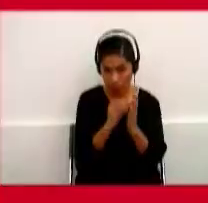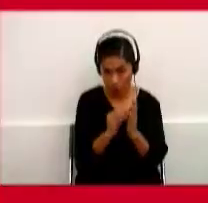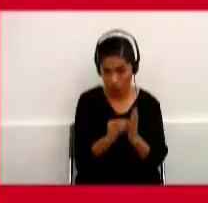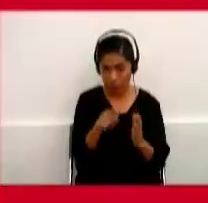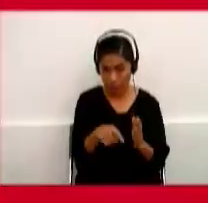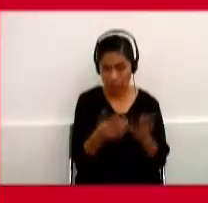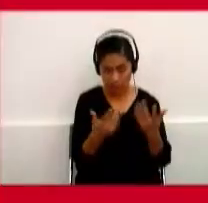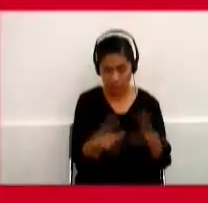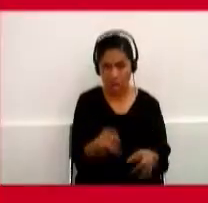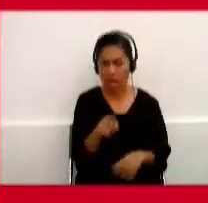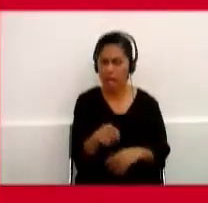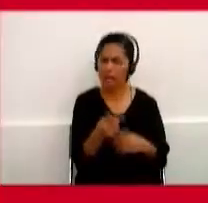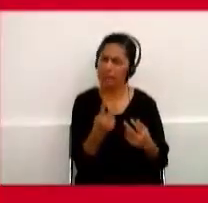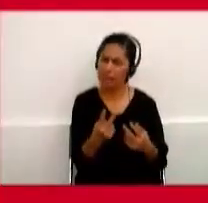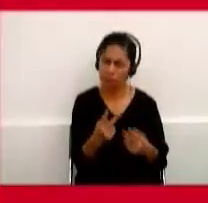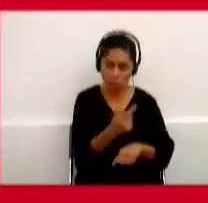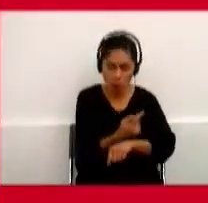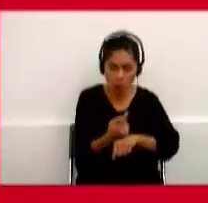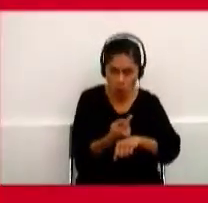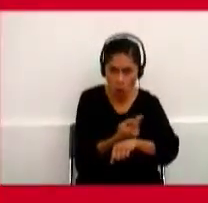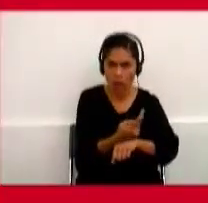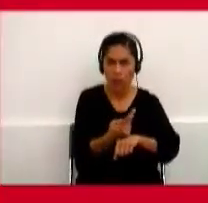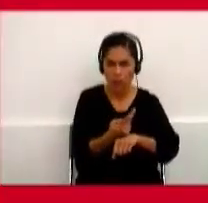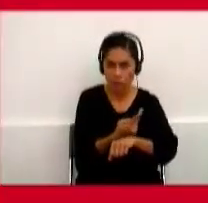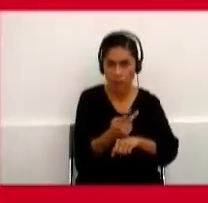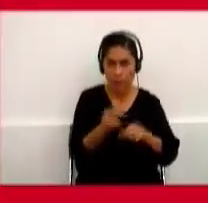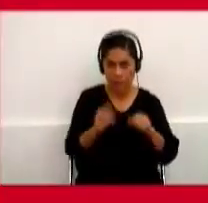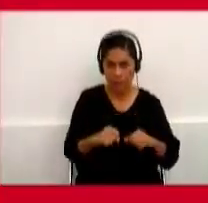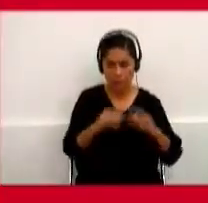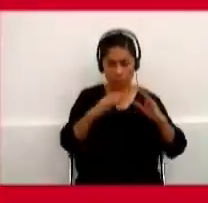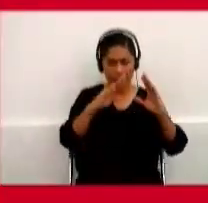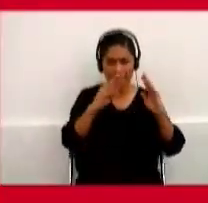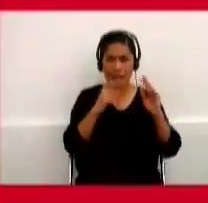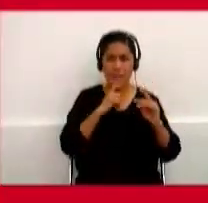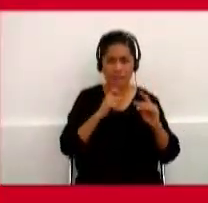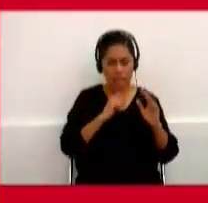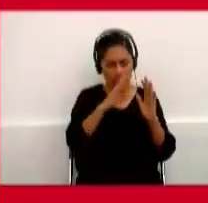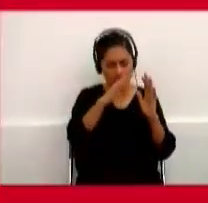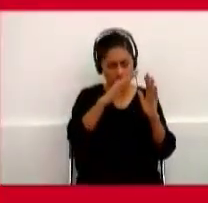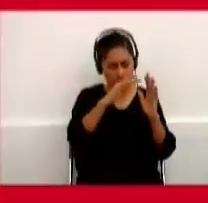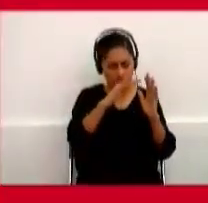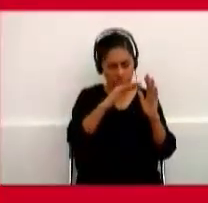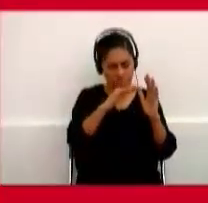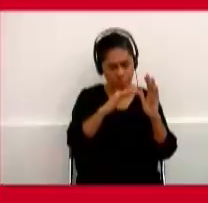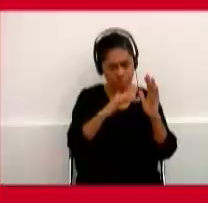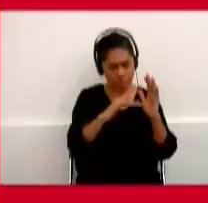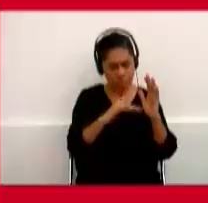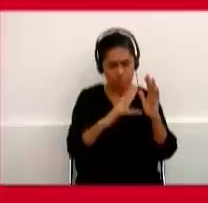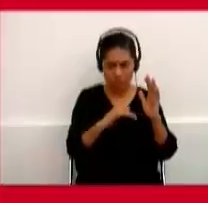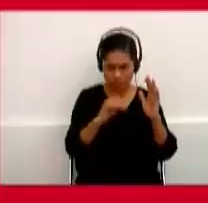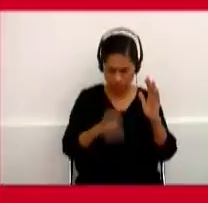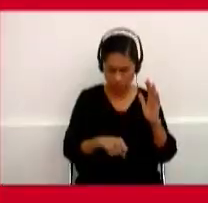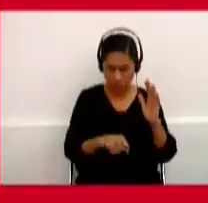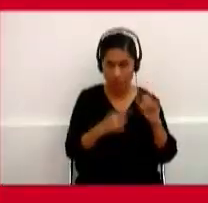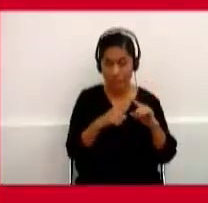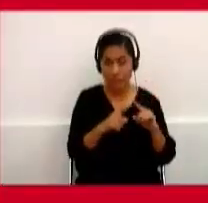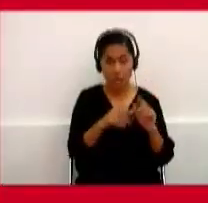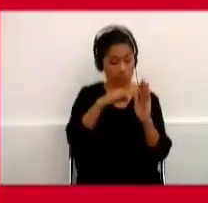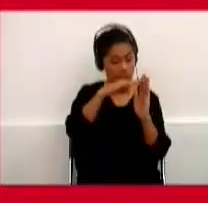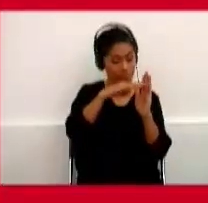la cantidad de horas, vemos que hay un asentamiento de nuevo de los metales, pero la tendencia va a la baja. Entonces, igual el modelo